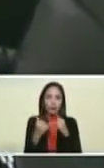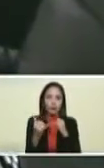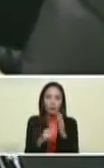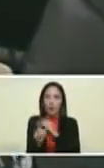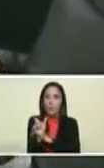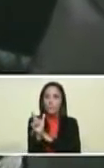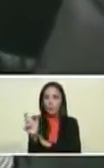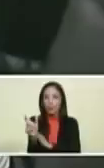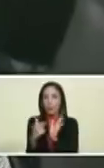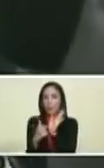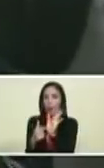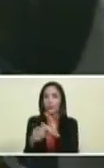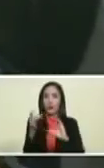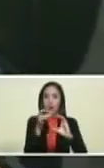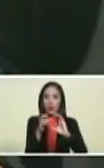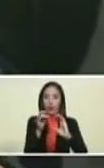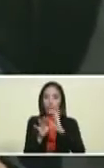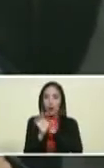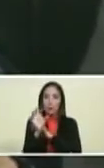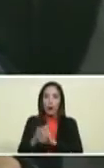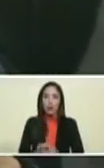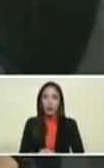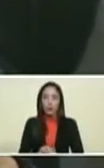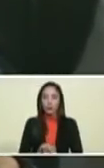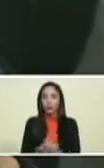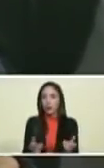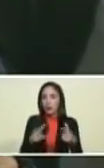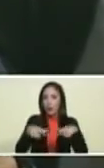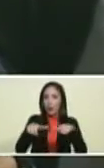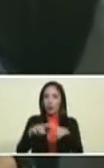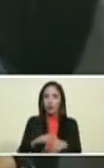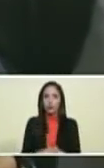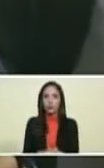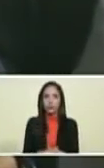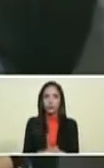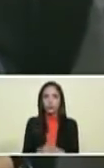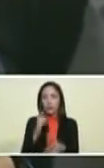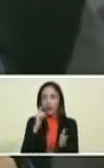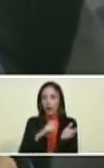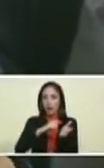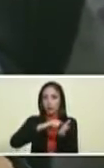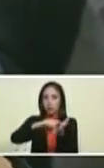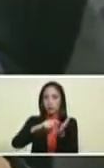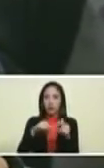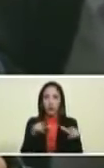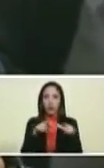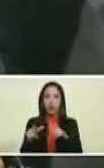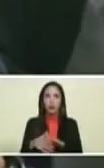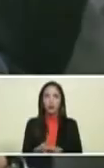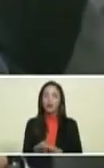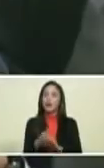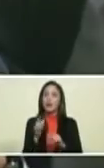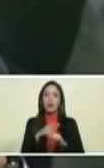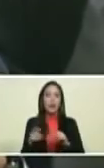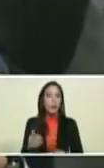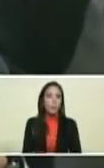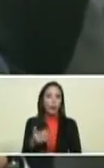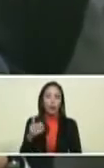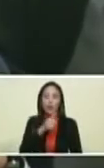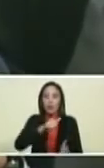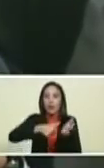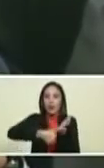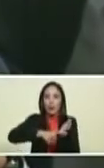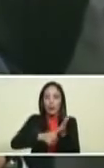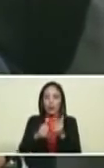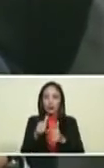de la patria en la estación de servicio, lo leyeron, pero es indispensable para que sea el